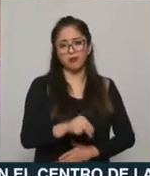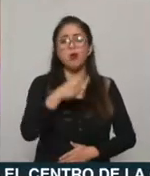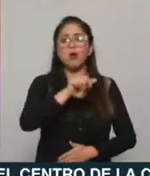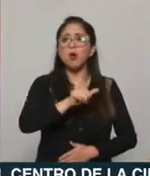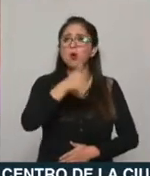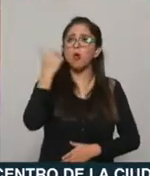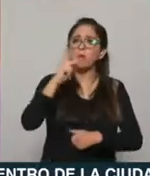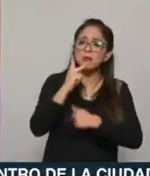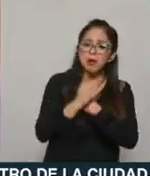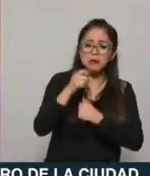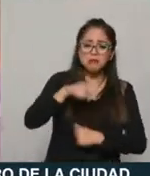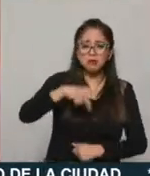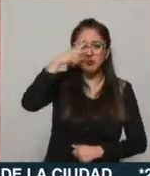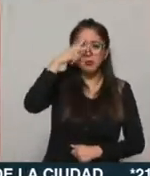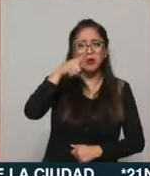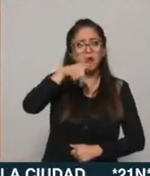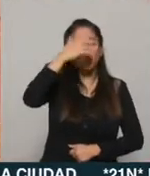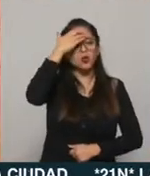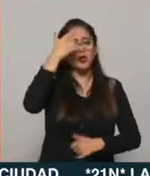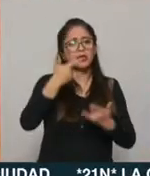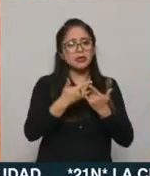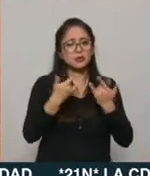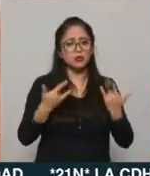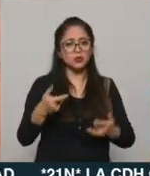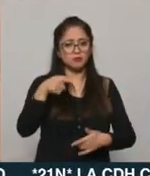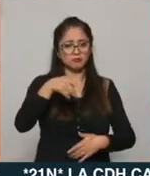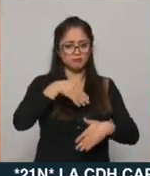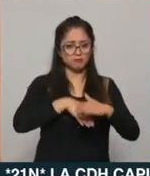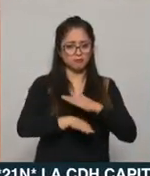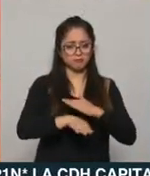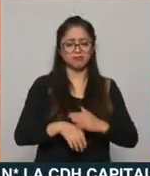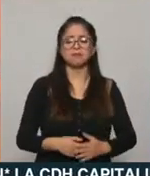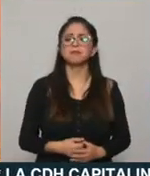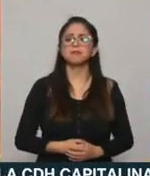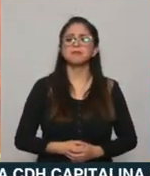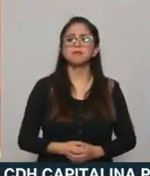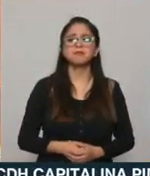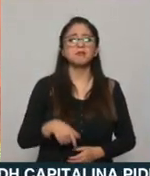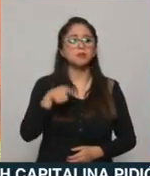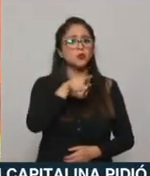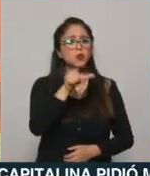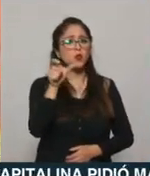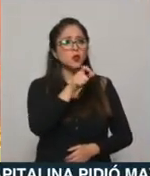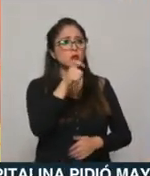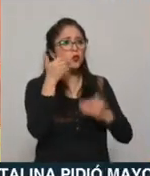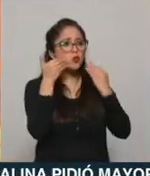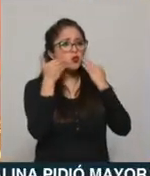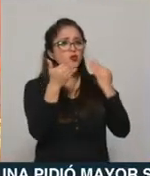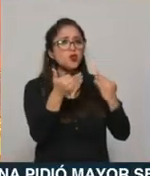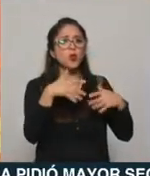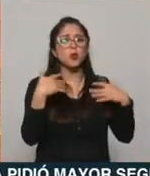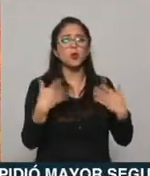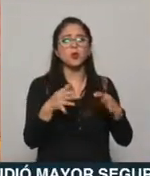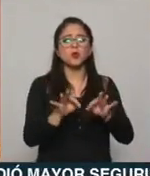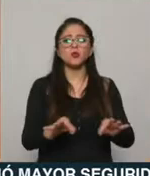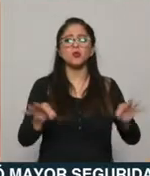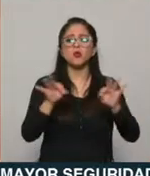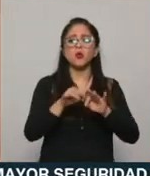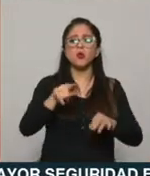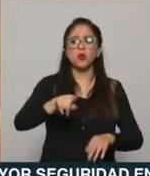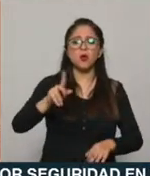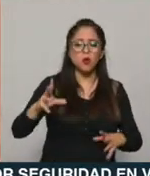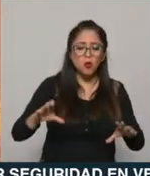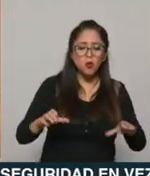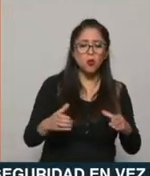historia, a partir de este lugar. Al entrar a la sinagoga histórica se puede percibir la espiritualidad de un pueblo que ha luchado por